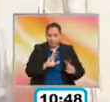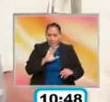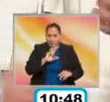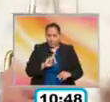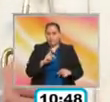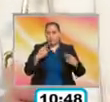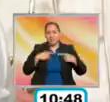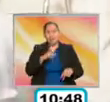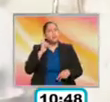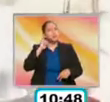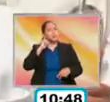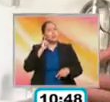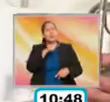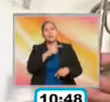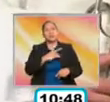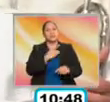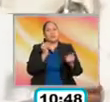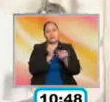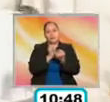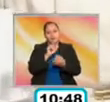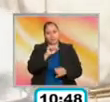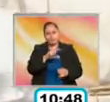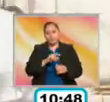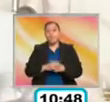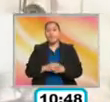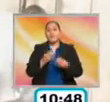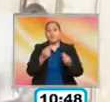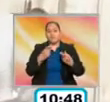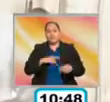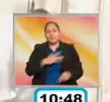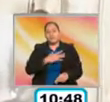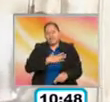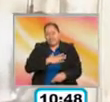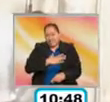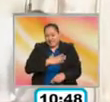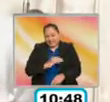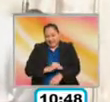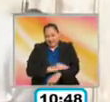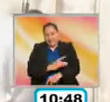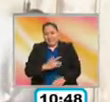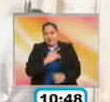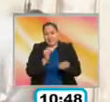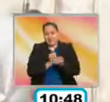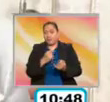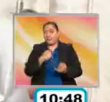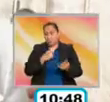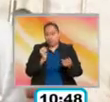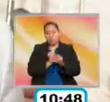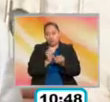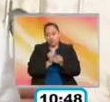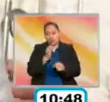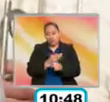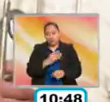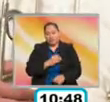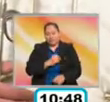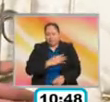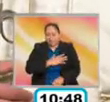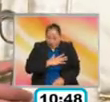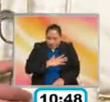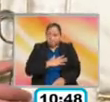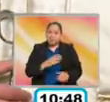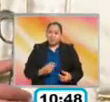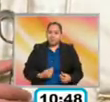va a identificar con ella. Creo que mucha gente pues le va a llegar hasta el fondo del corazón. En estos momentos a mí me llega muy, muy fuerte y la voy a